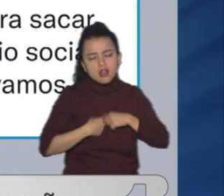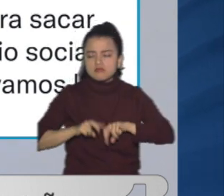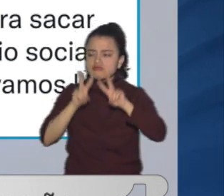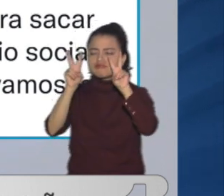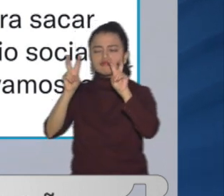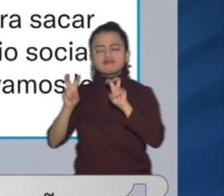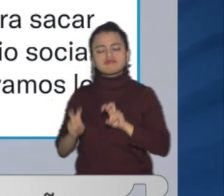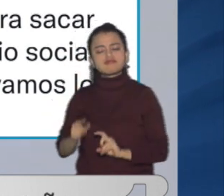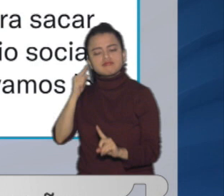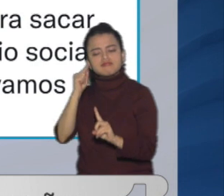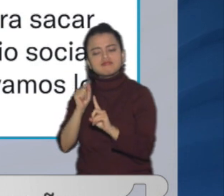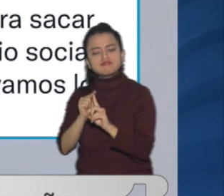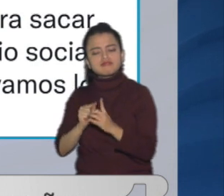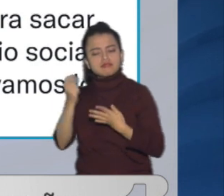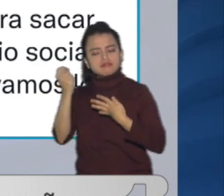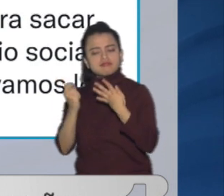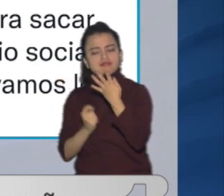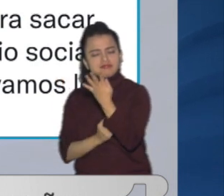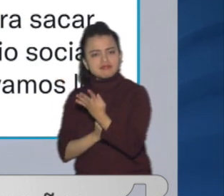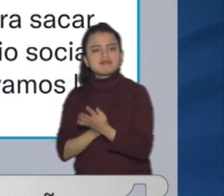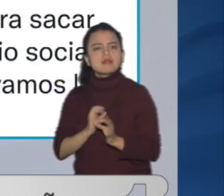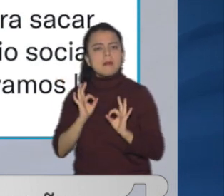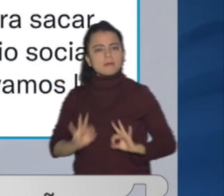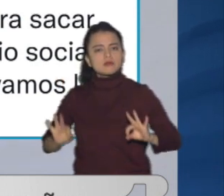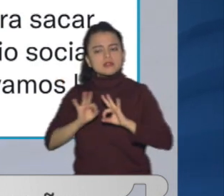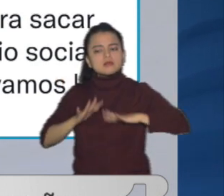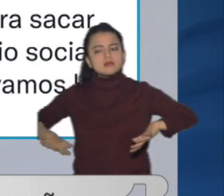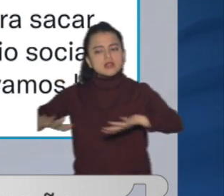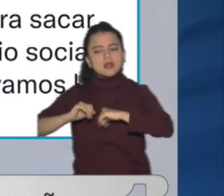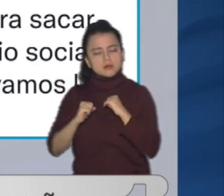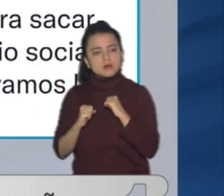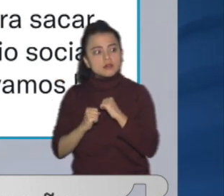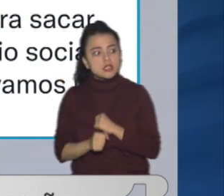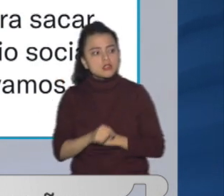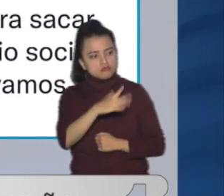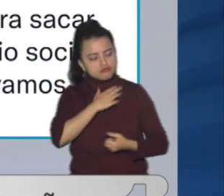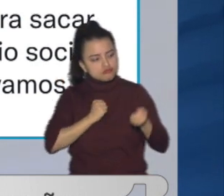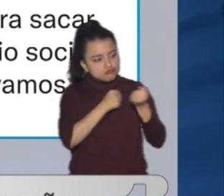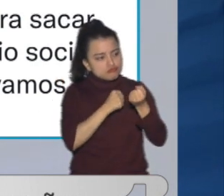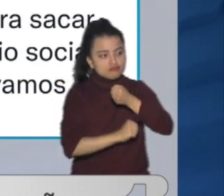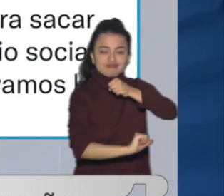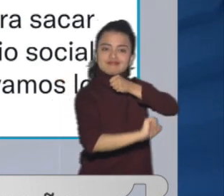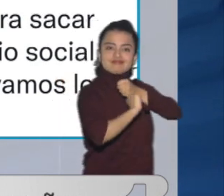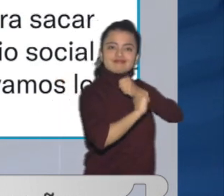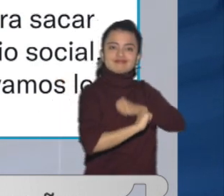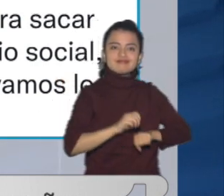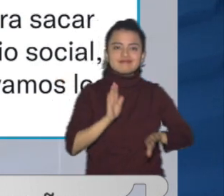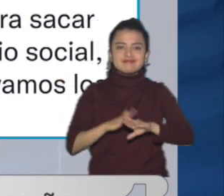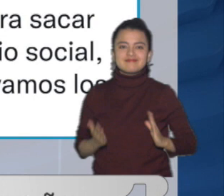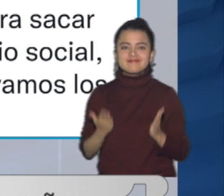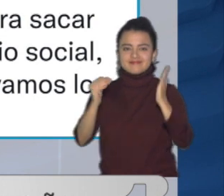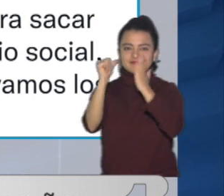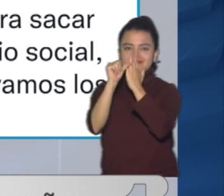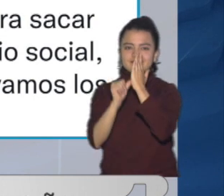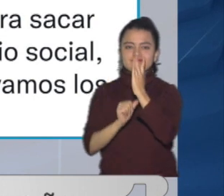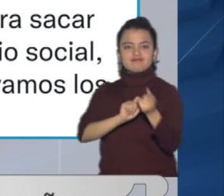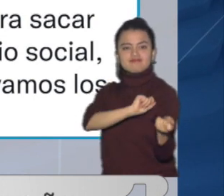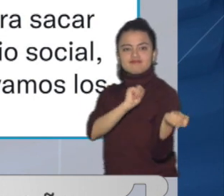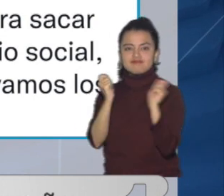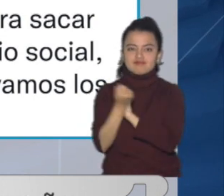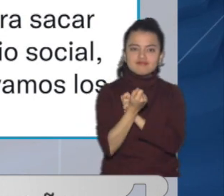temas claves de ciudad y país. Él cuenta conmigo y yo con él para sacar adelante los programas de cambio